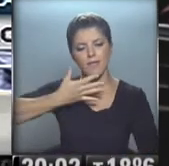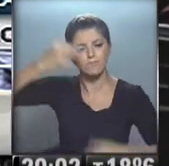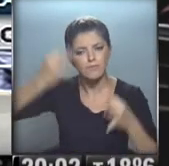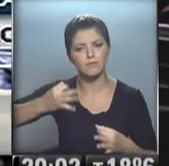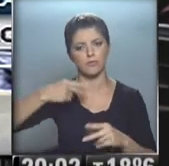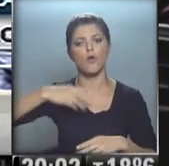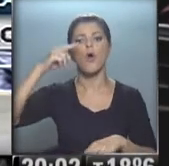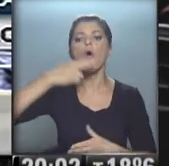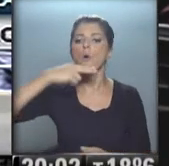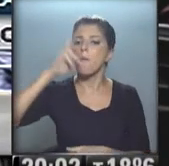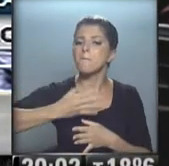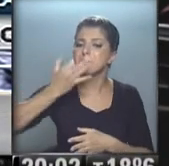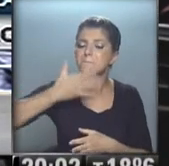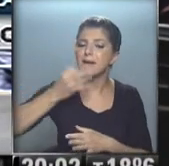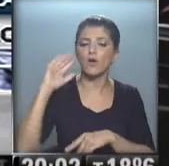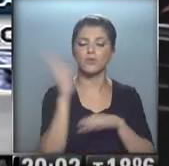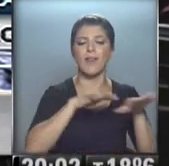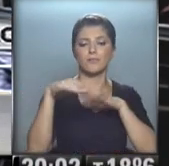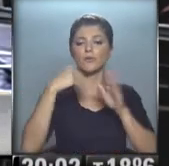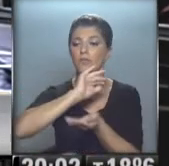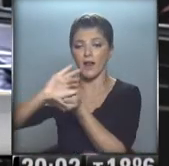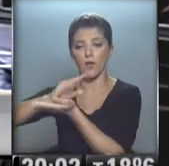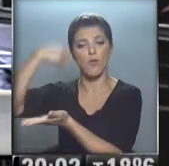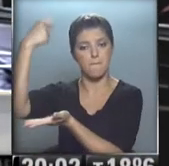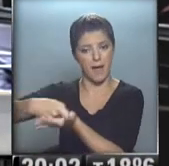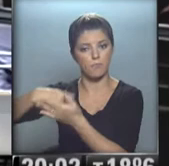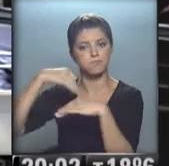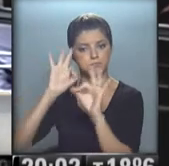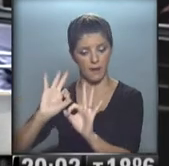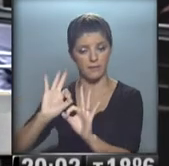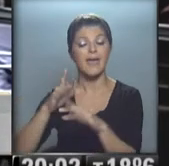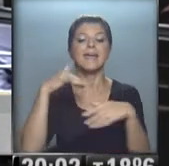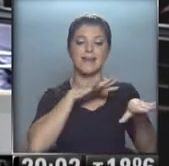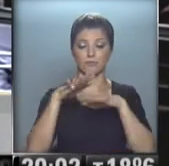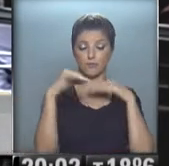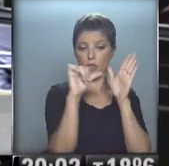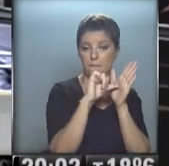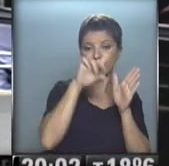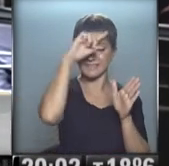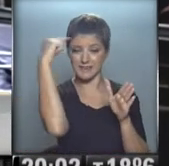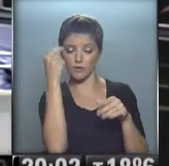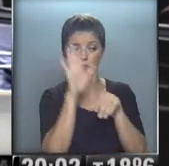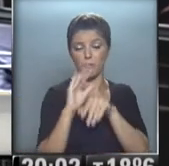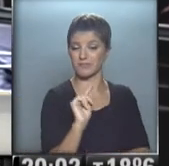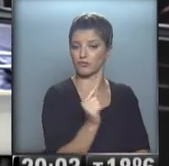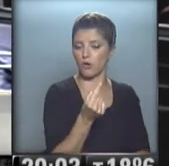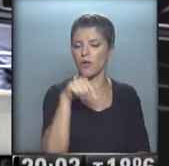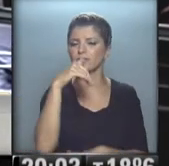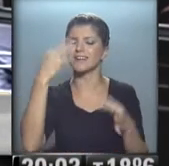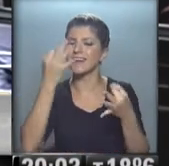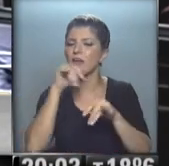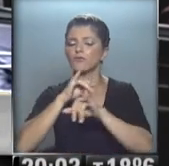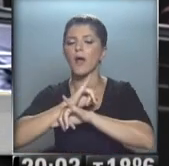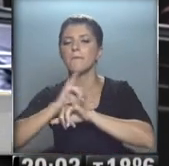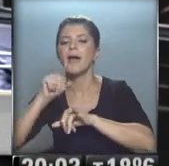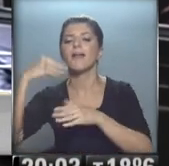con todos sus compromisos de reestructuración de deuda y que el supuesto aislamiento del país a nivel internacional es una campaña de los fondos